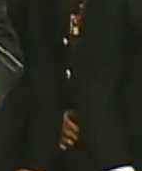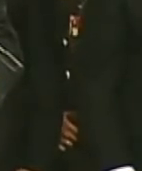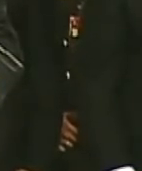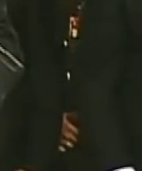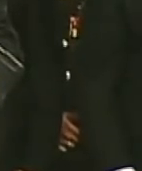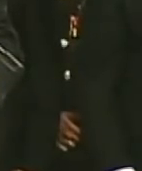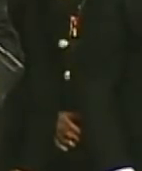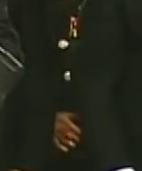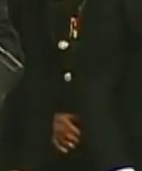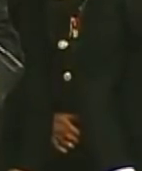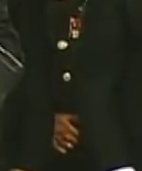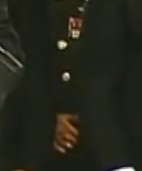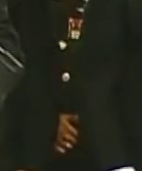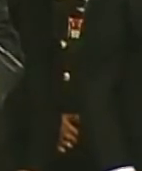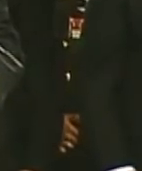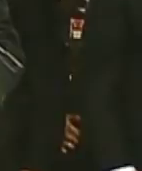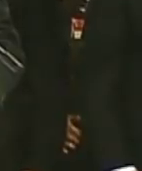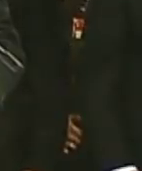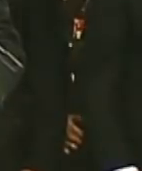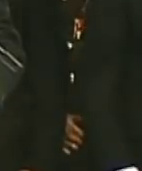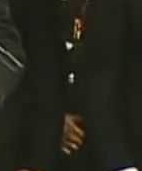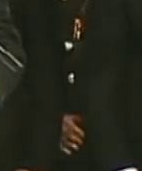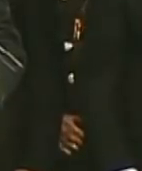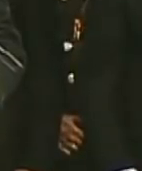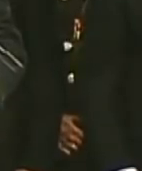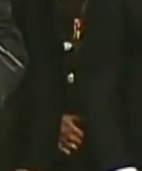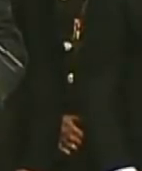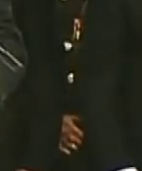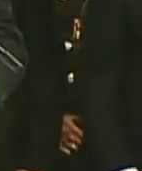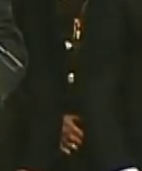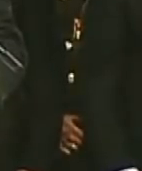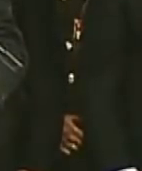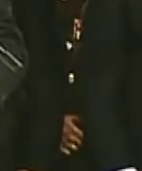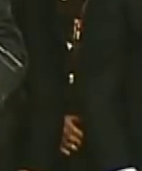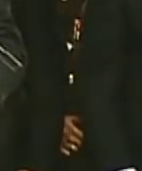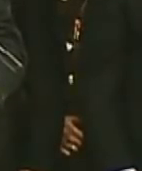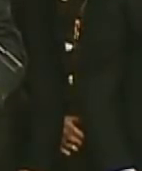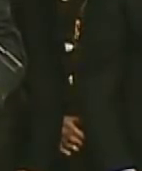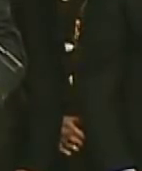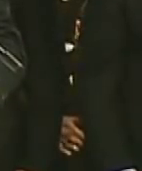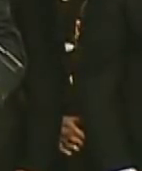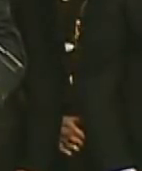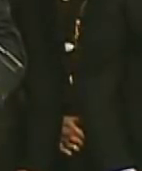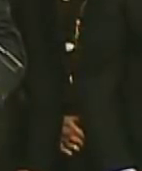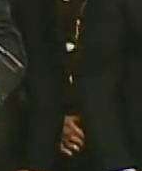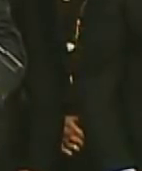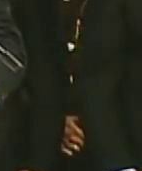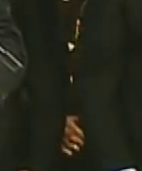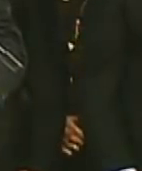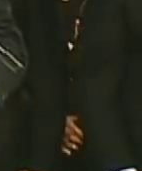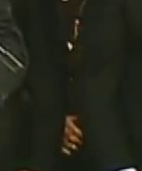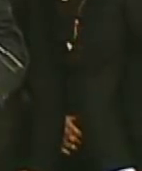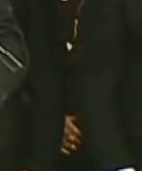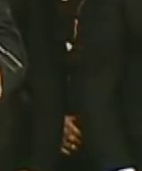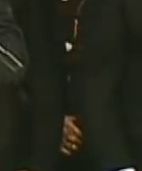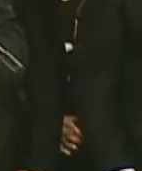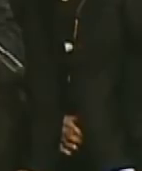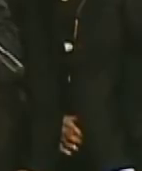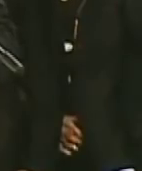la mentira se nos ha dominado más, por el engaño se nos ha dominado más que por la